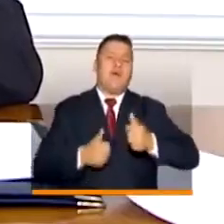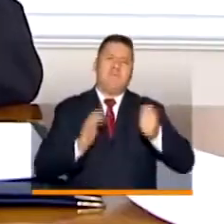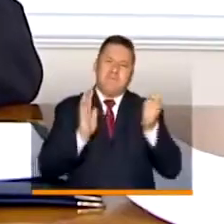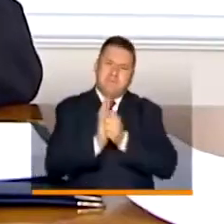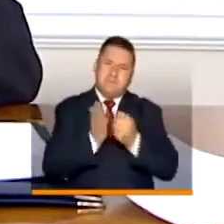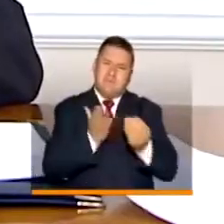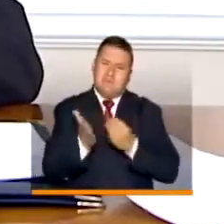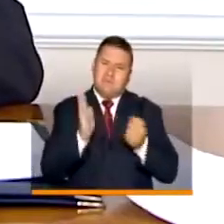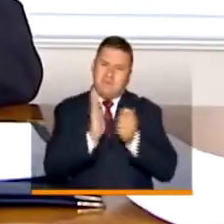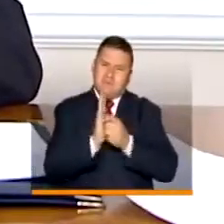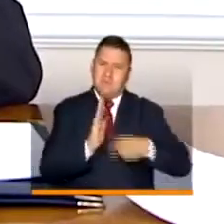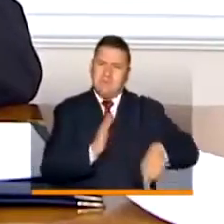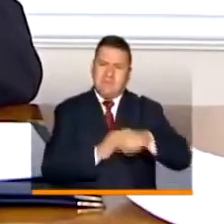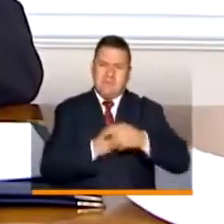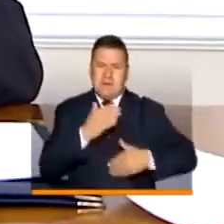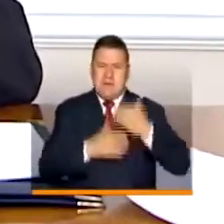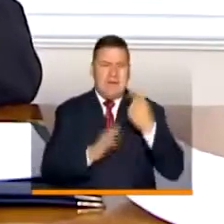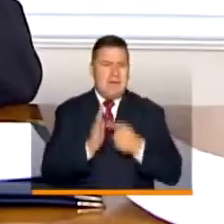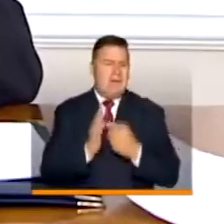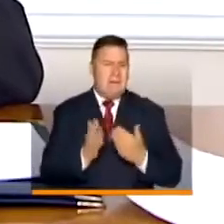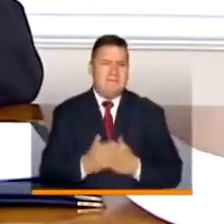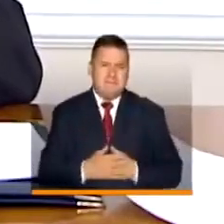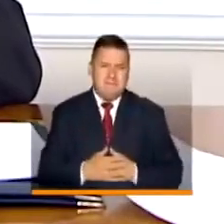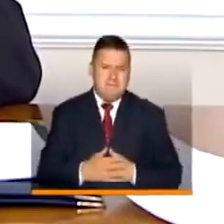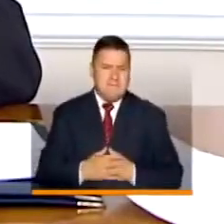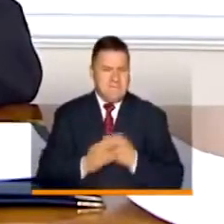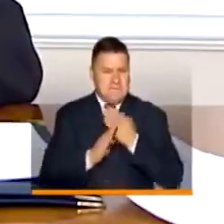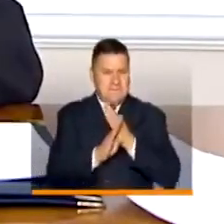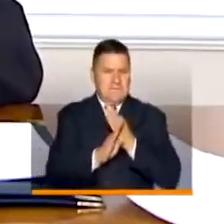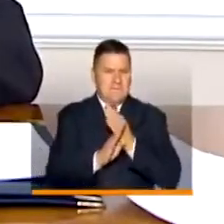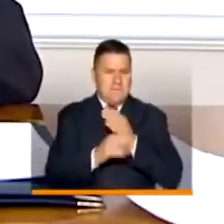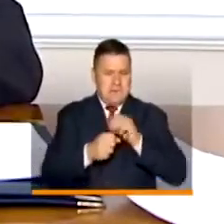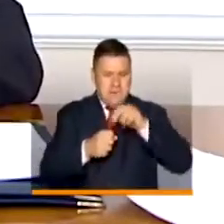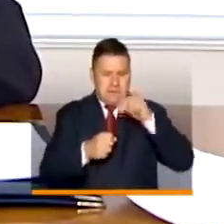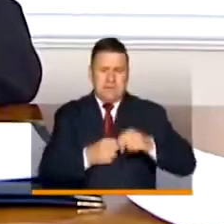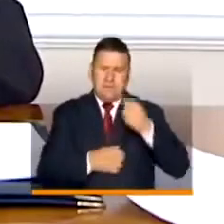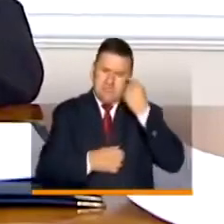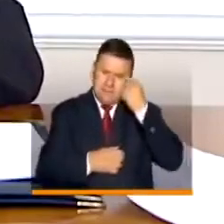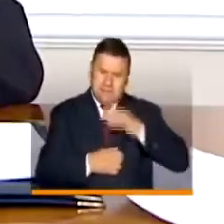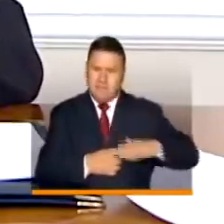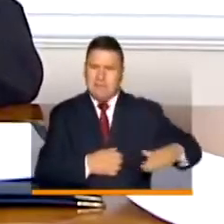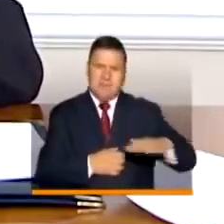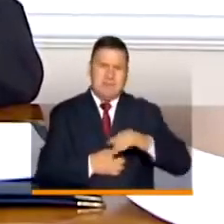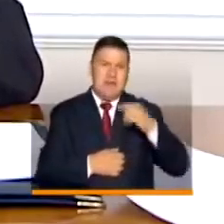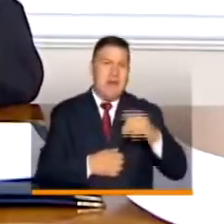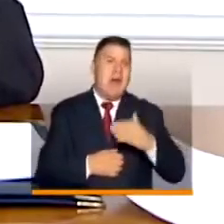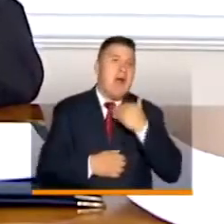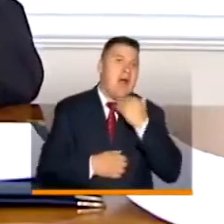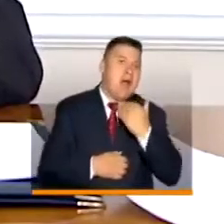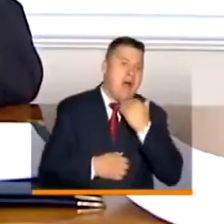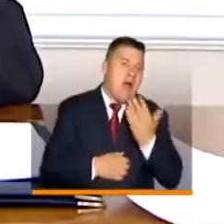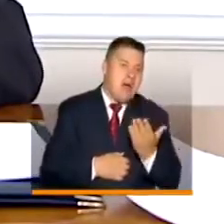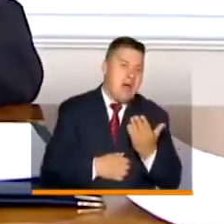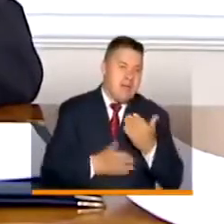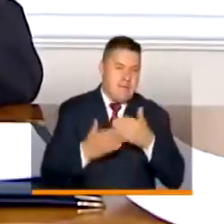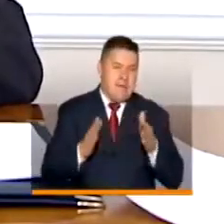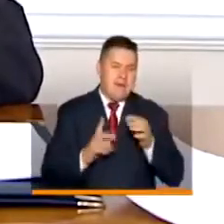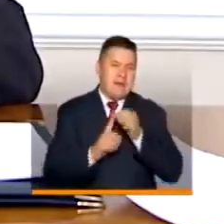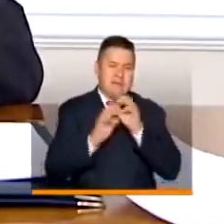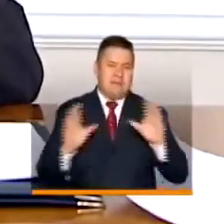las condiciones particulares y cómo proteger a la ciudadanía frente a la eventualidad que se nos